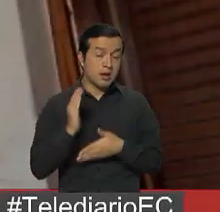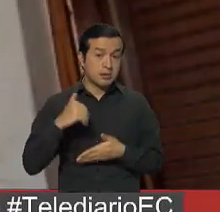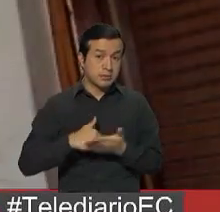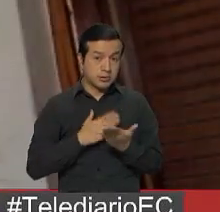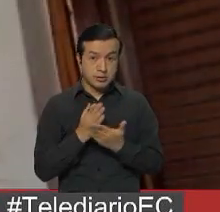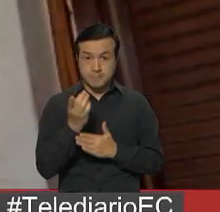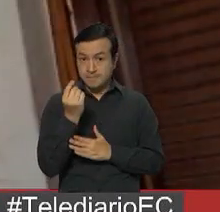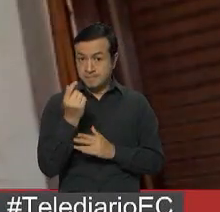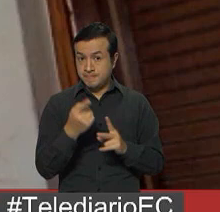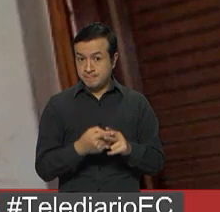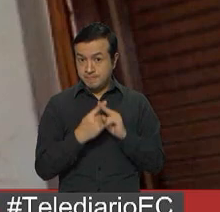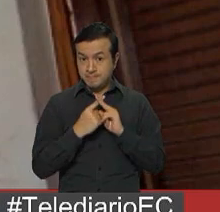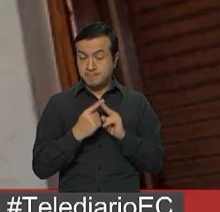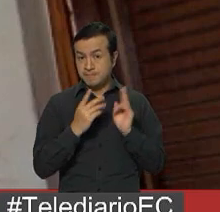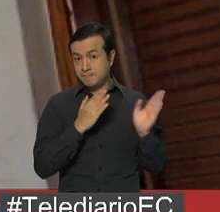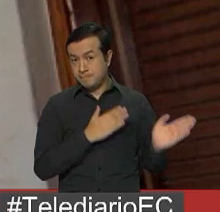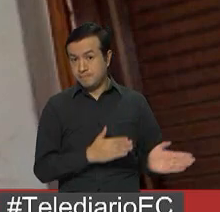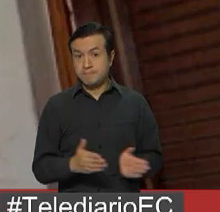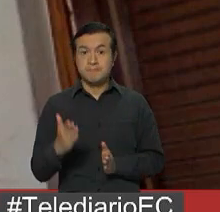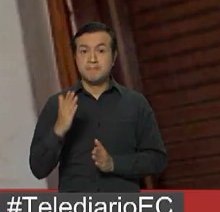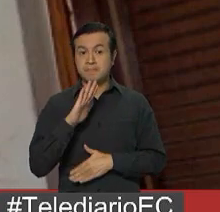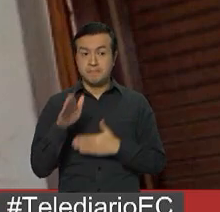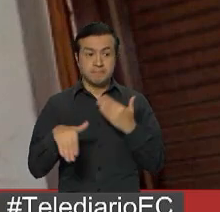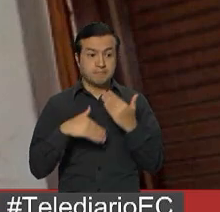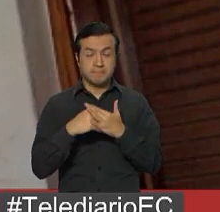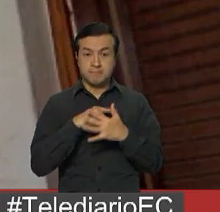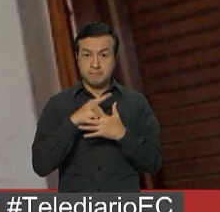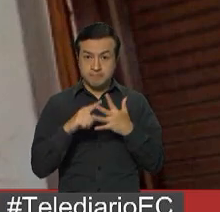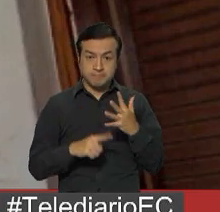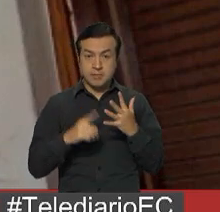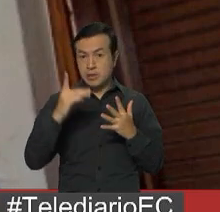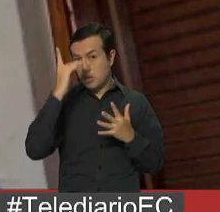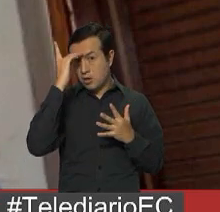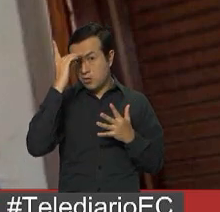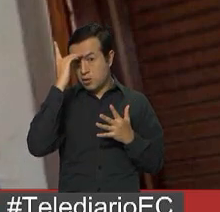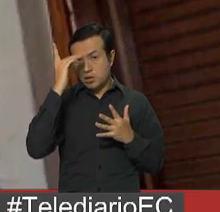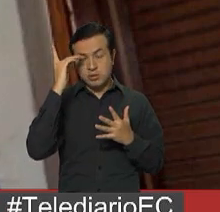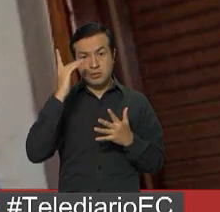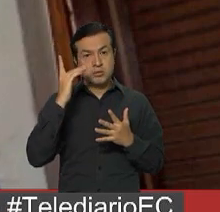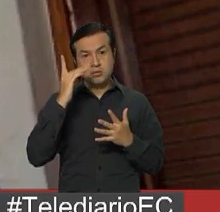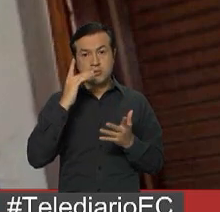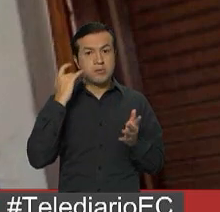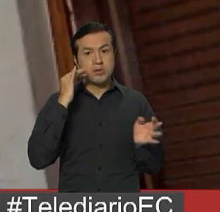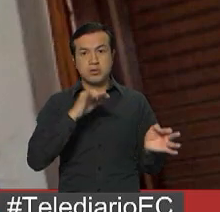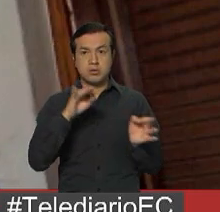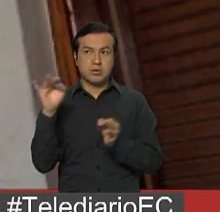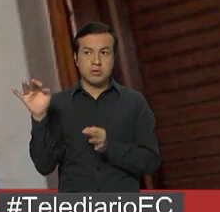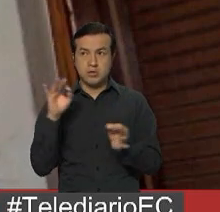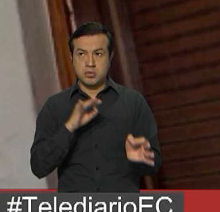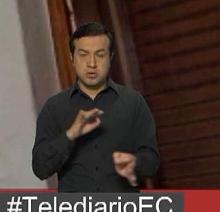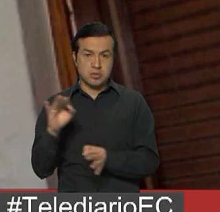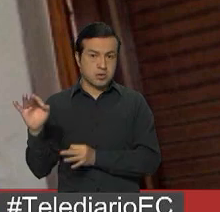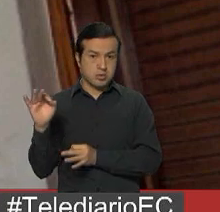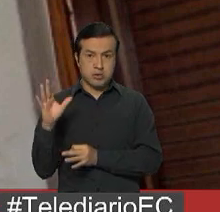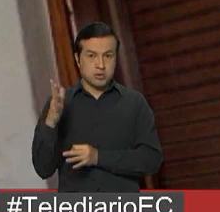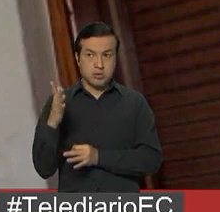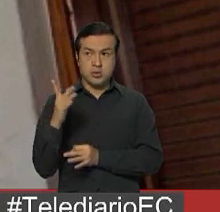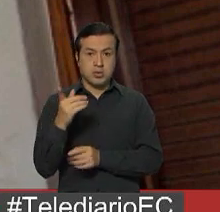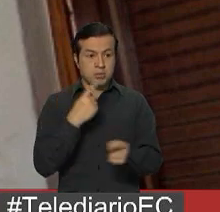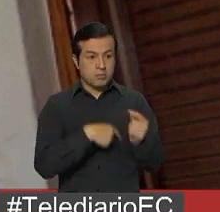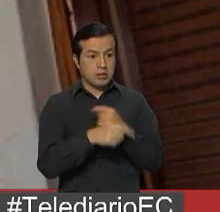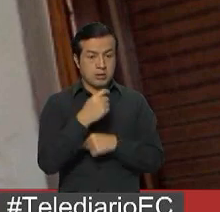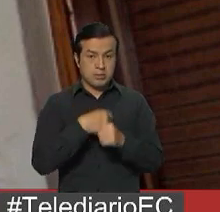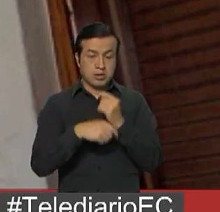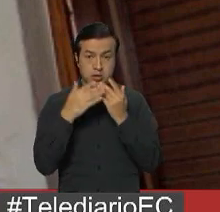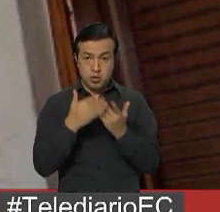financiamiento refinanciar nuestros pasivos refinanciar nuestras deudas porque no se han vendido los productos